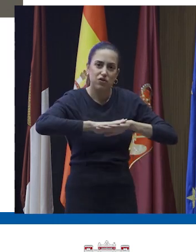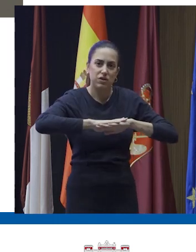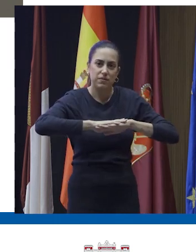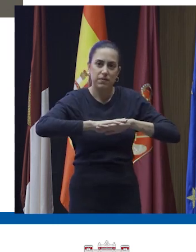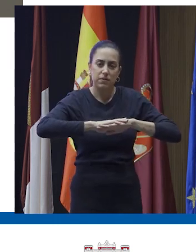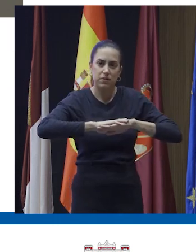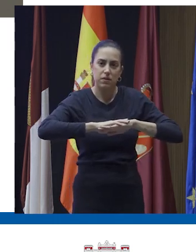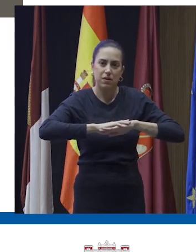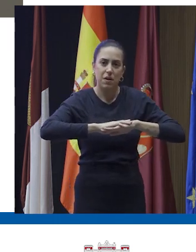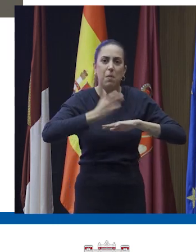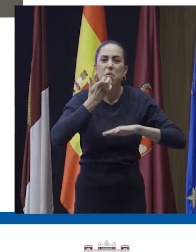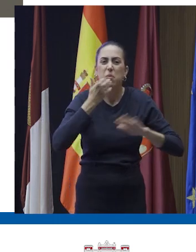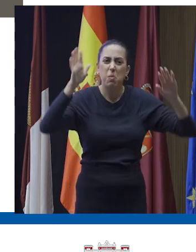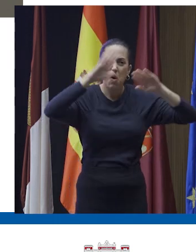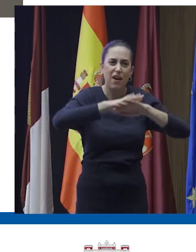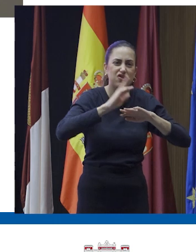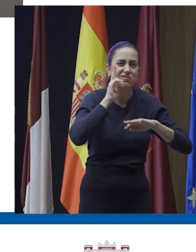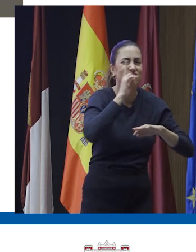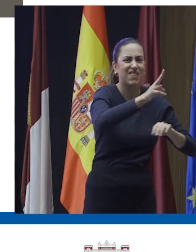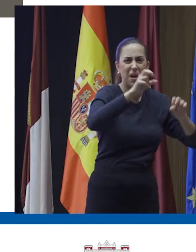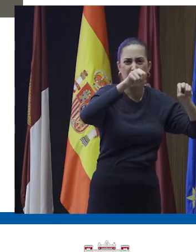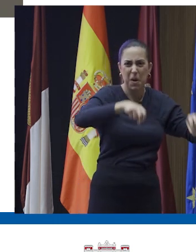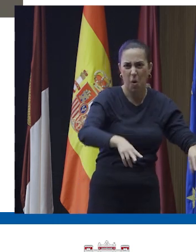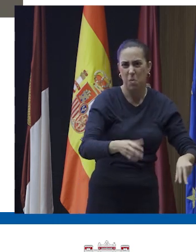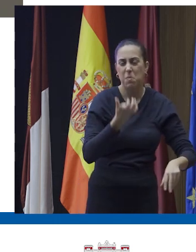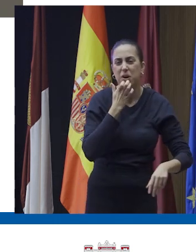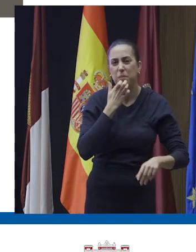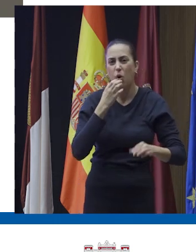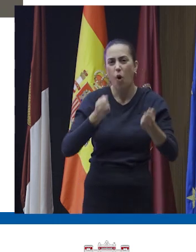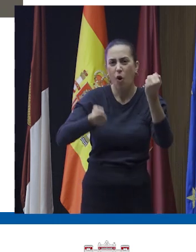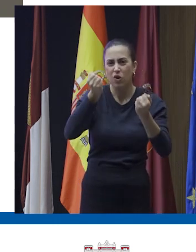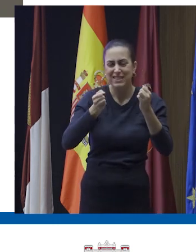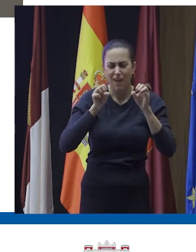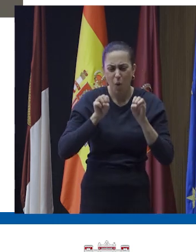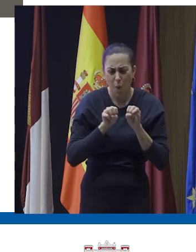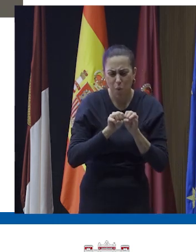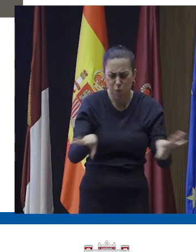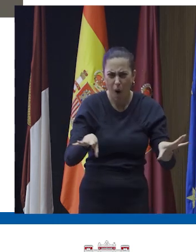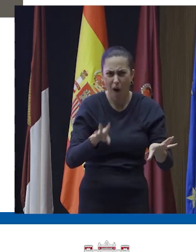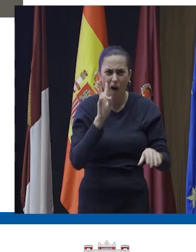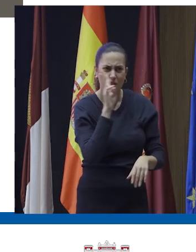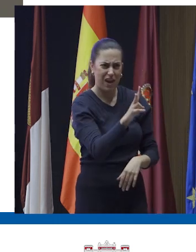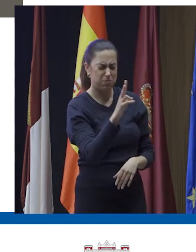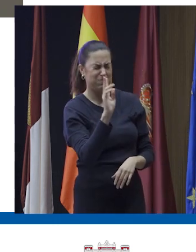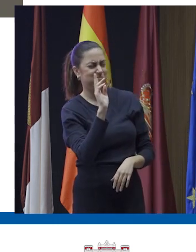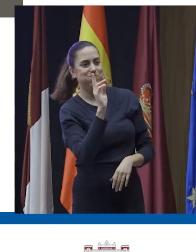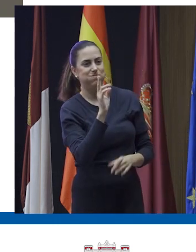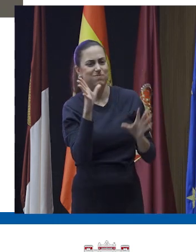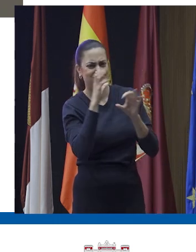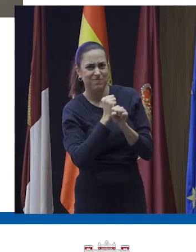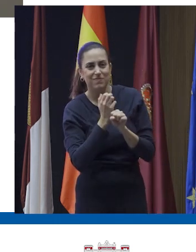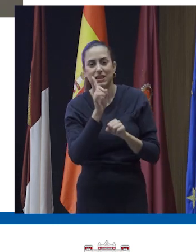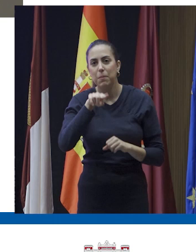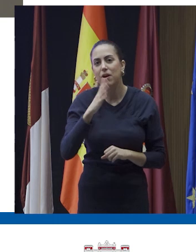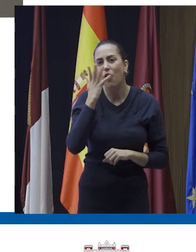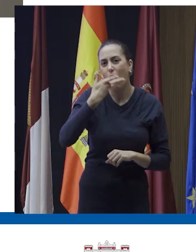dificultad en la visión nocturna, deslumbramientos con los faros de los coches, con las farolas, se pierde una pérdida de los colores, se produce